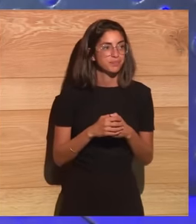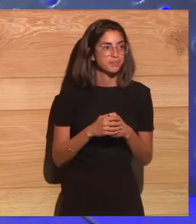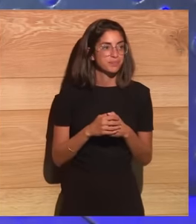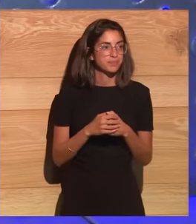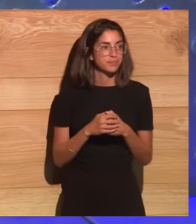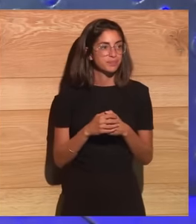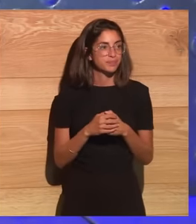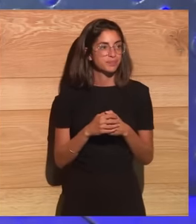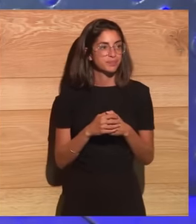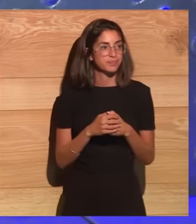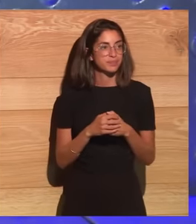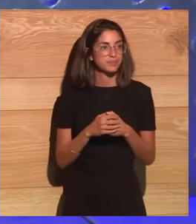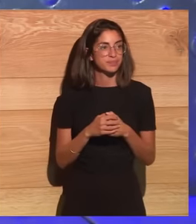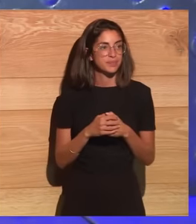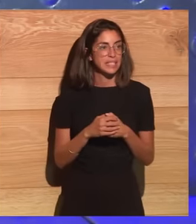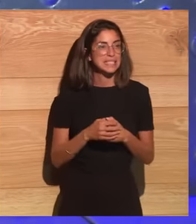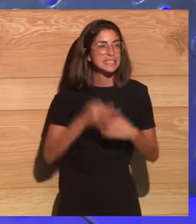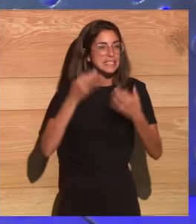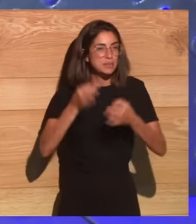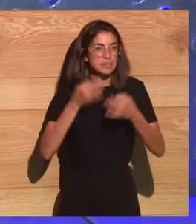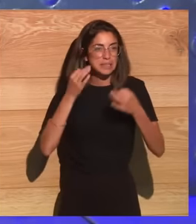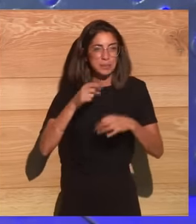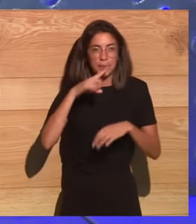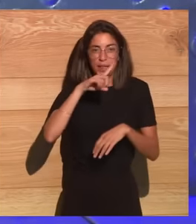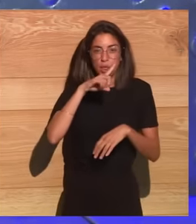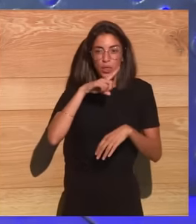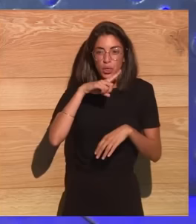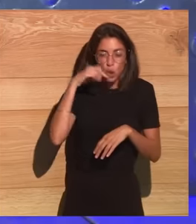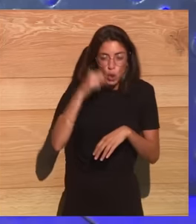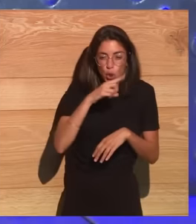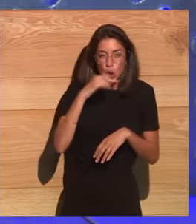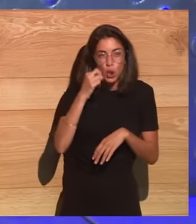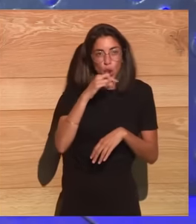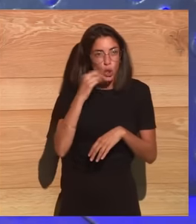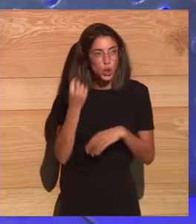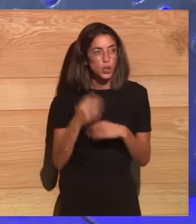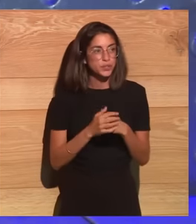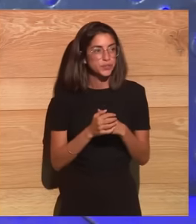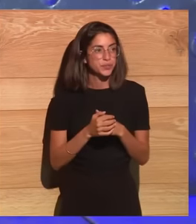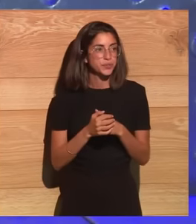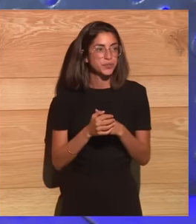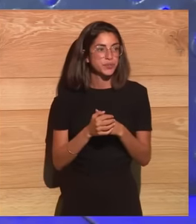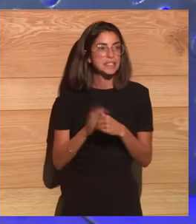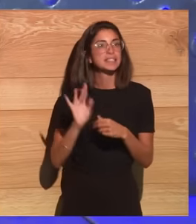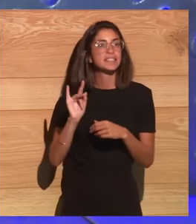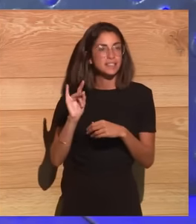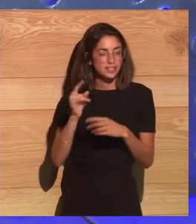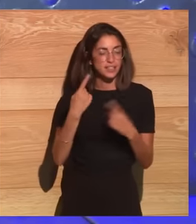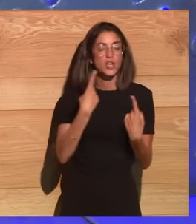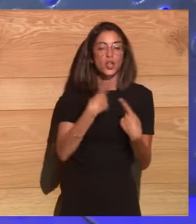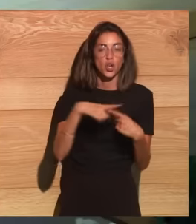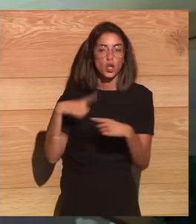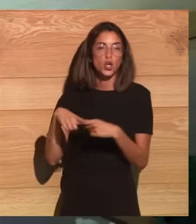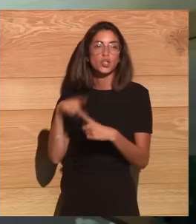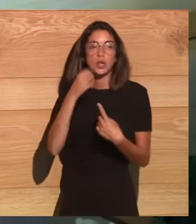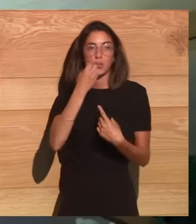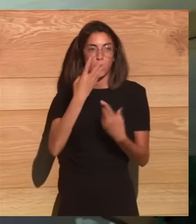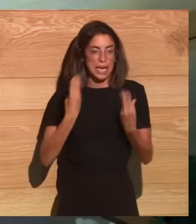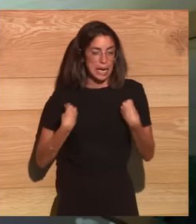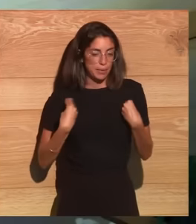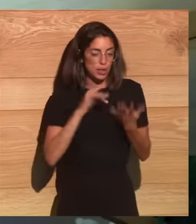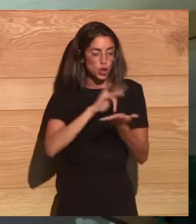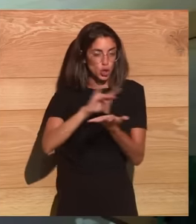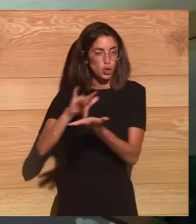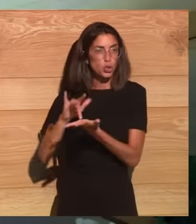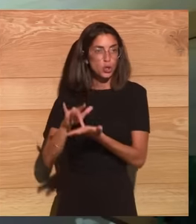Todos son lecciones. Todos son lecciones desde el dolor. Todo. Lecciones desde el dolor, todo. No, sí, me han pasado cosas buenas en la vida. Claro que me han pasado cosas buenas en